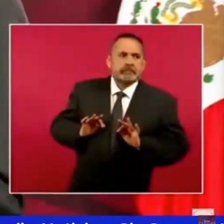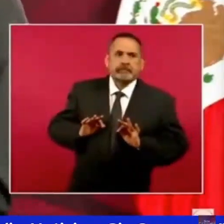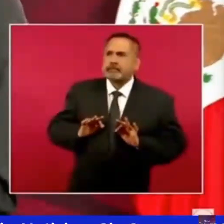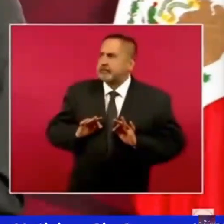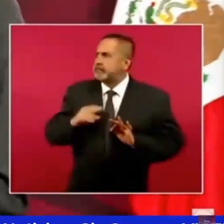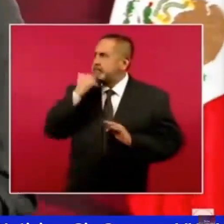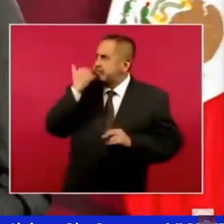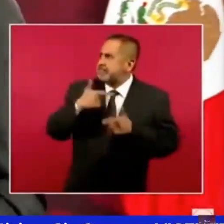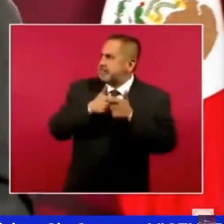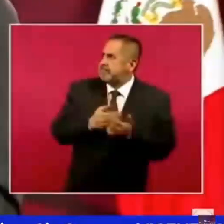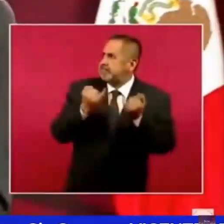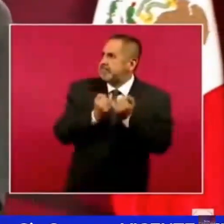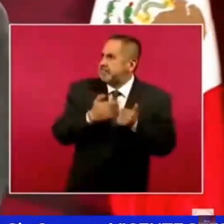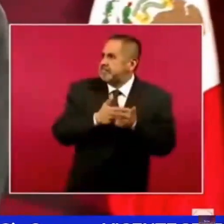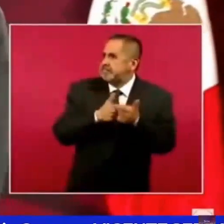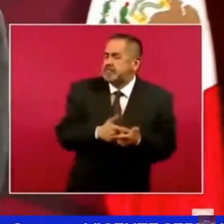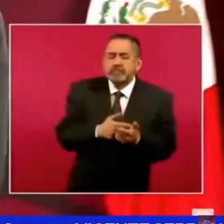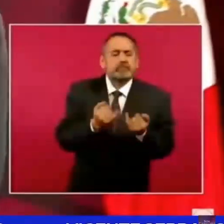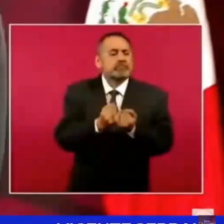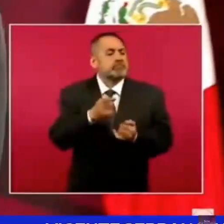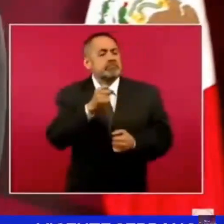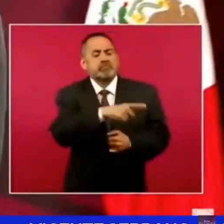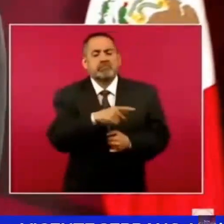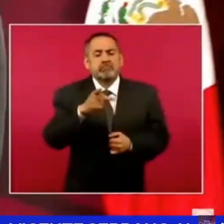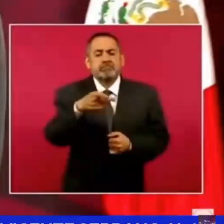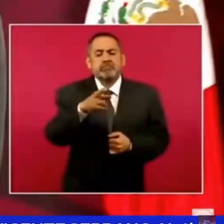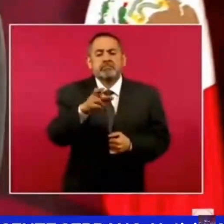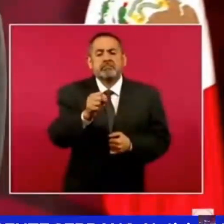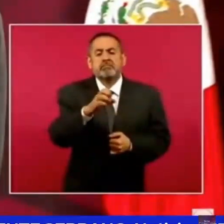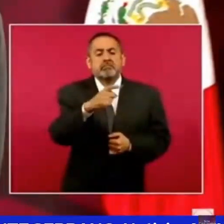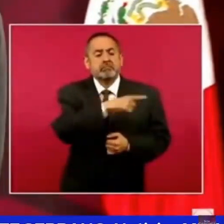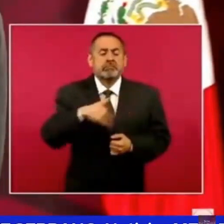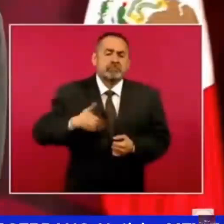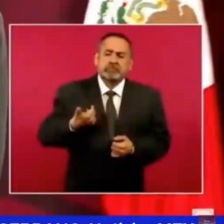porque Krause se benefició con la corrupción, ¿o no?